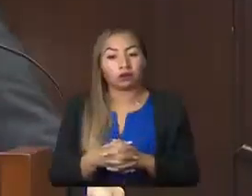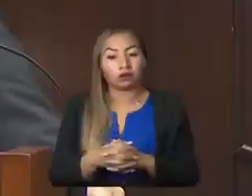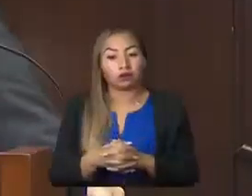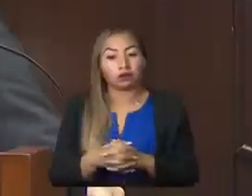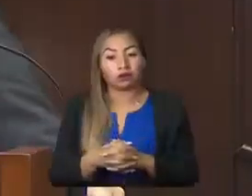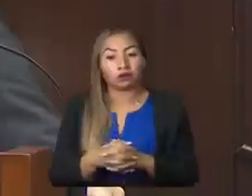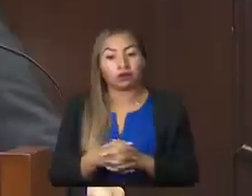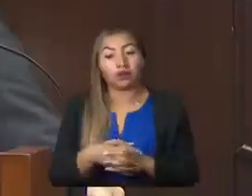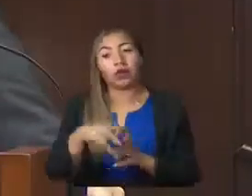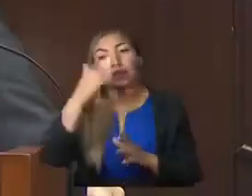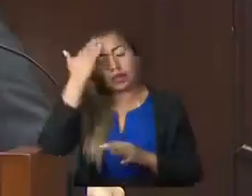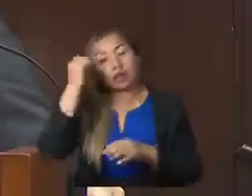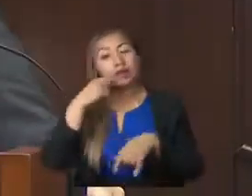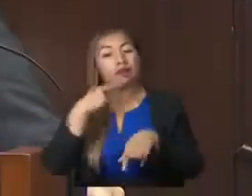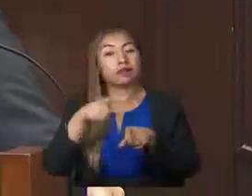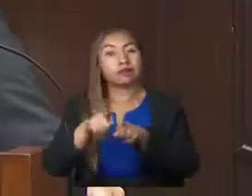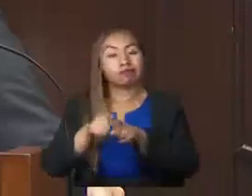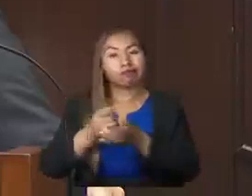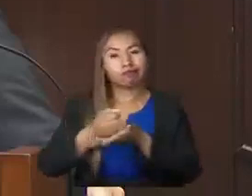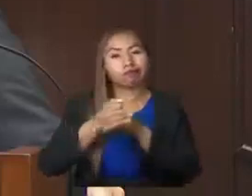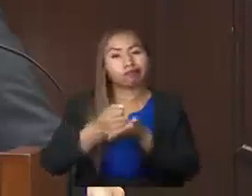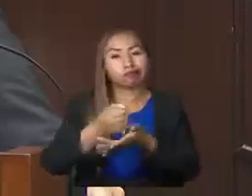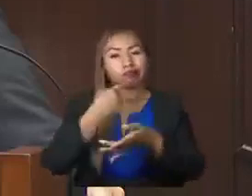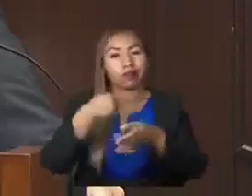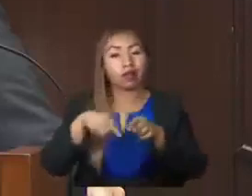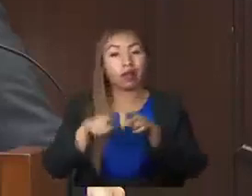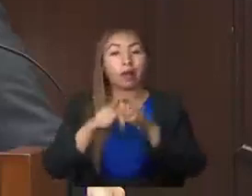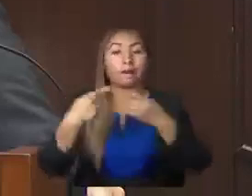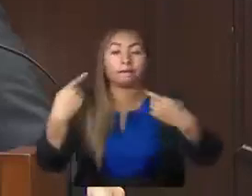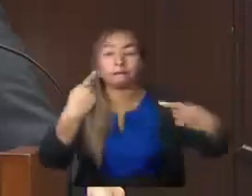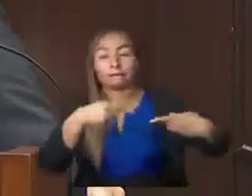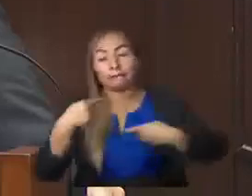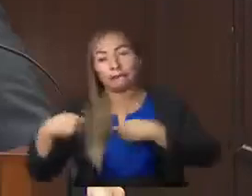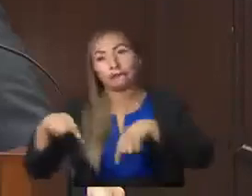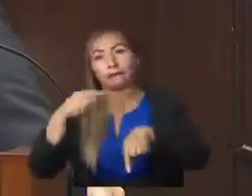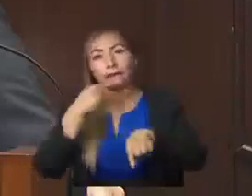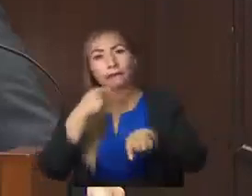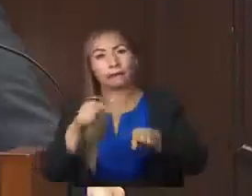que ayude a propiciar debates en la sociedad panameña,